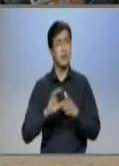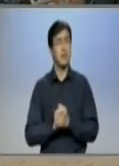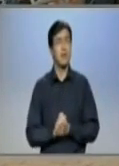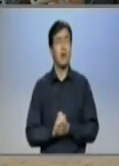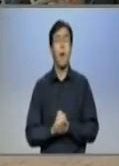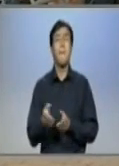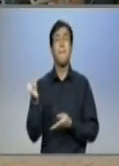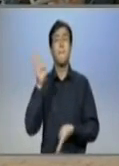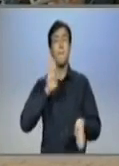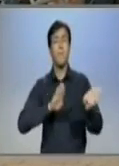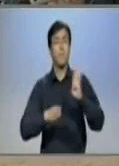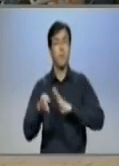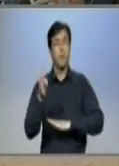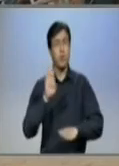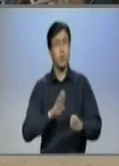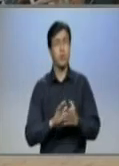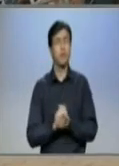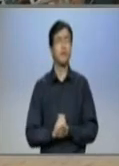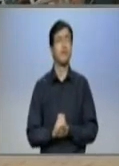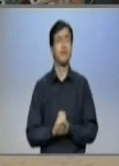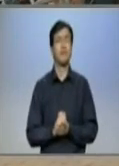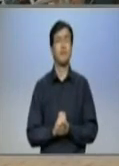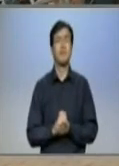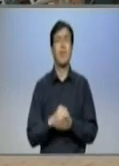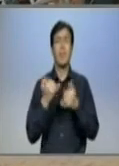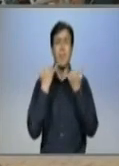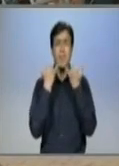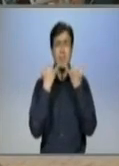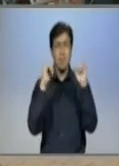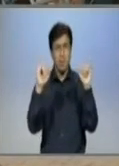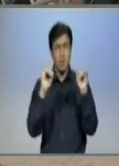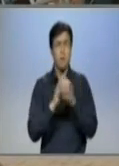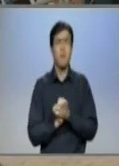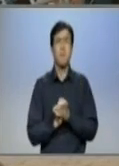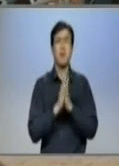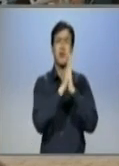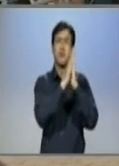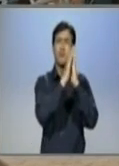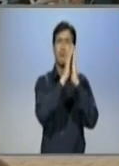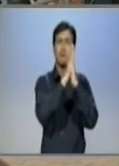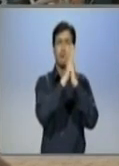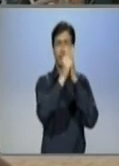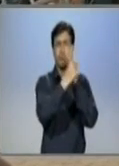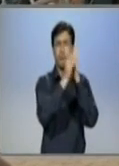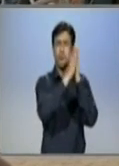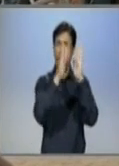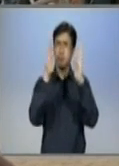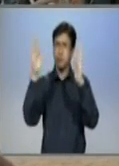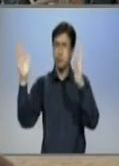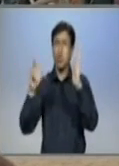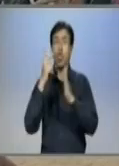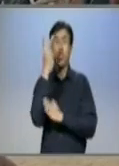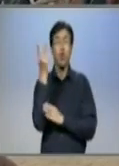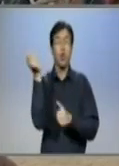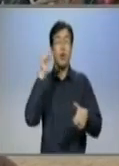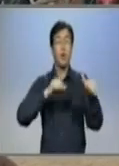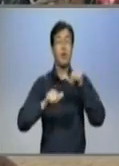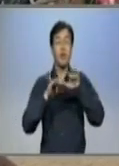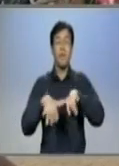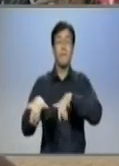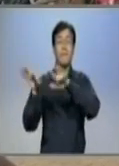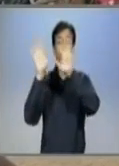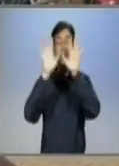de biología, tenemos un laboratorio de idiomas, una biblioteca, tenemos dos laboratorios de informática y